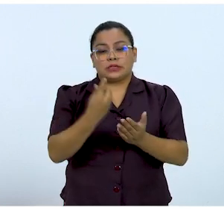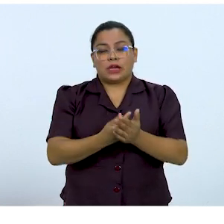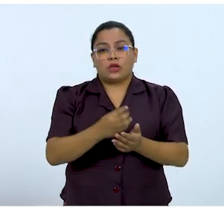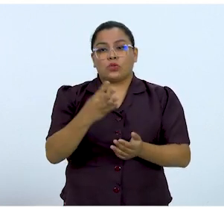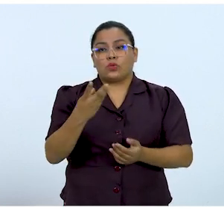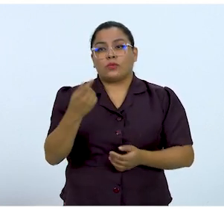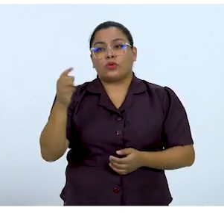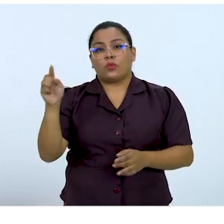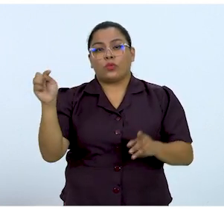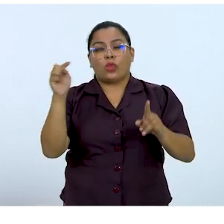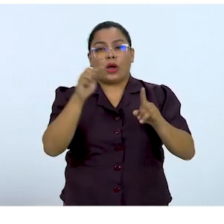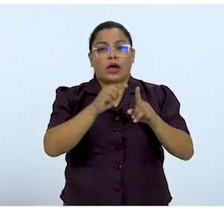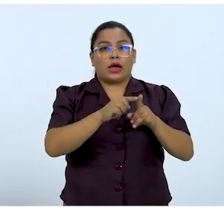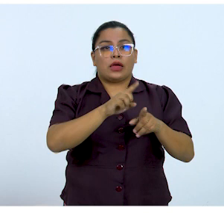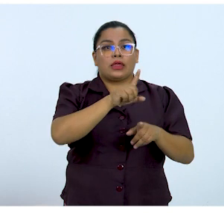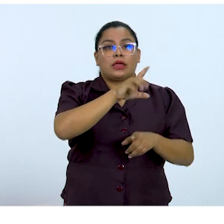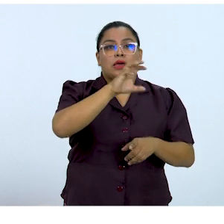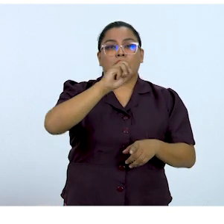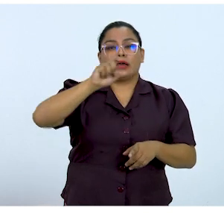con los números hasta 10.000.